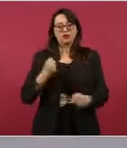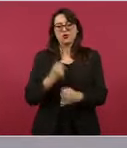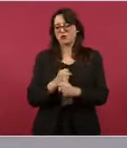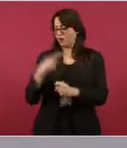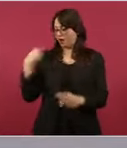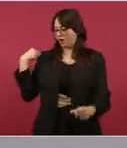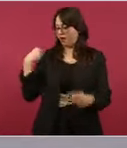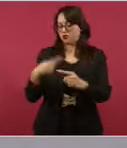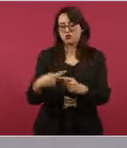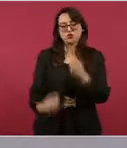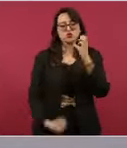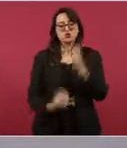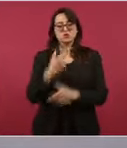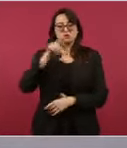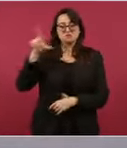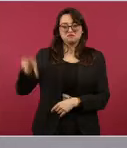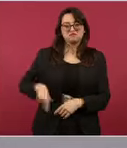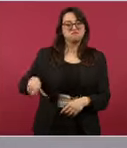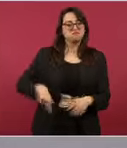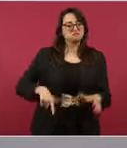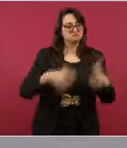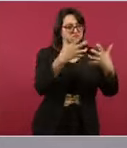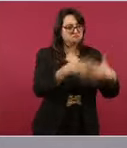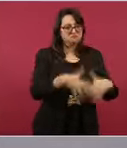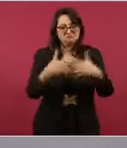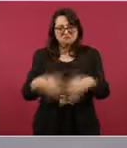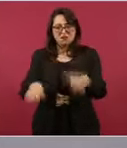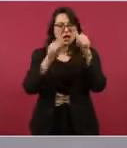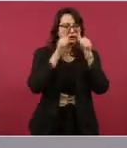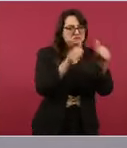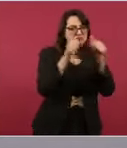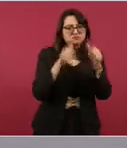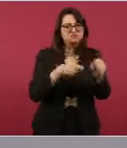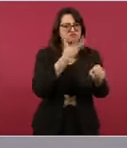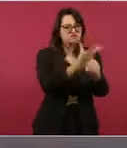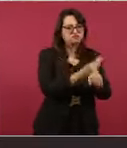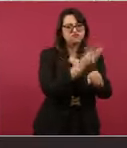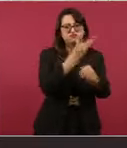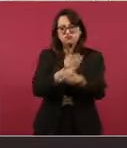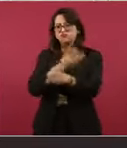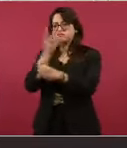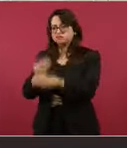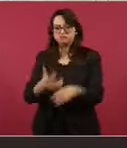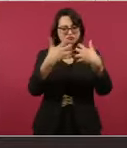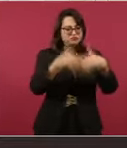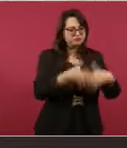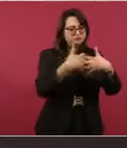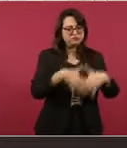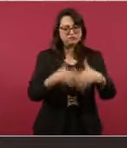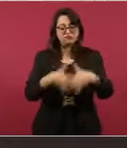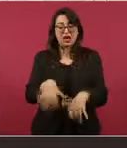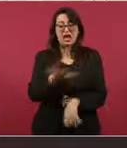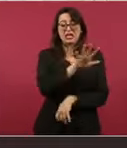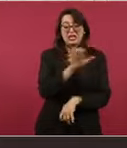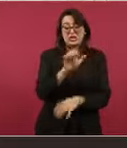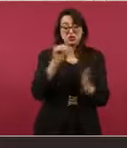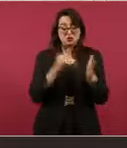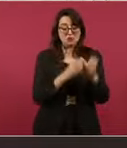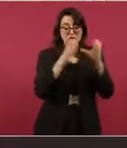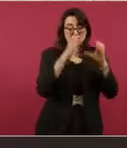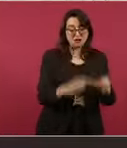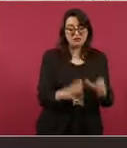permanente de rehabilitación de nuestras plantas, que nos ha permitido elevar la refinación de 500.000